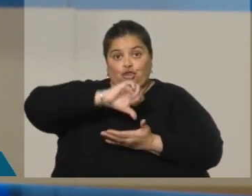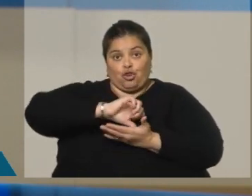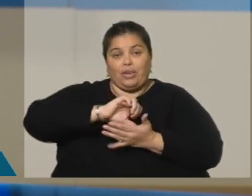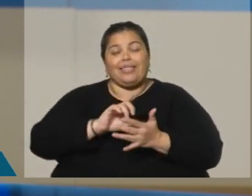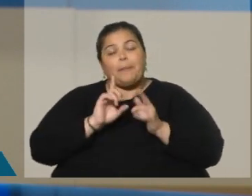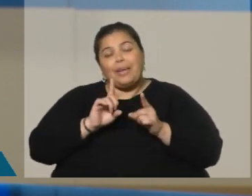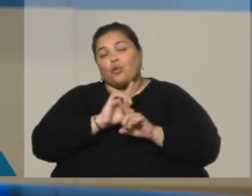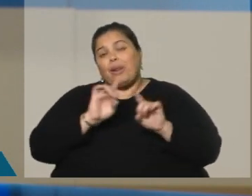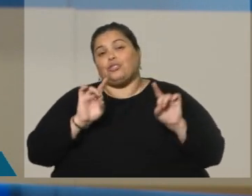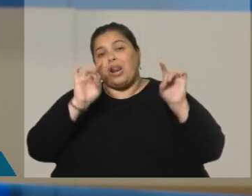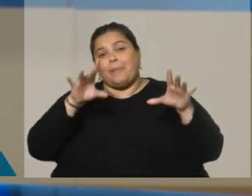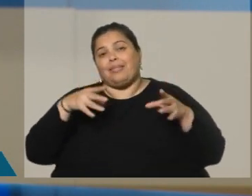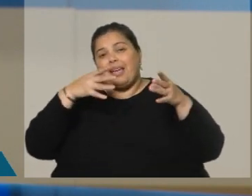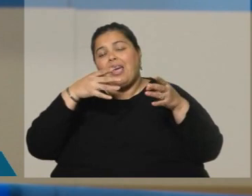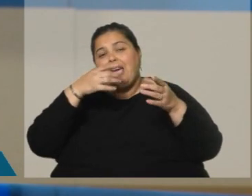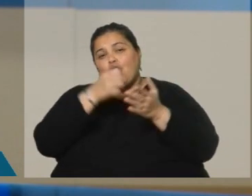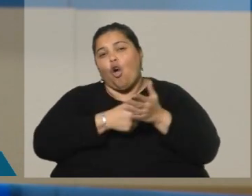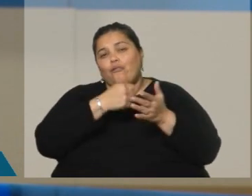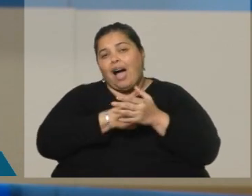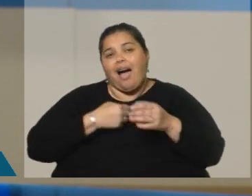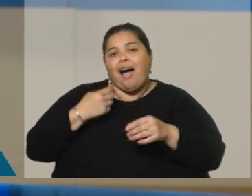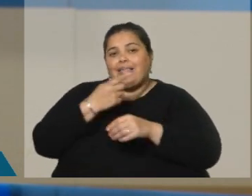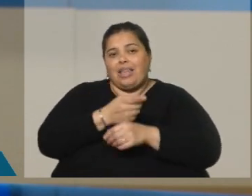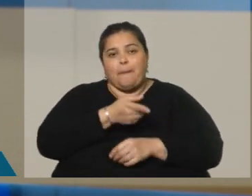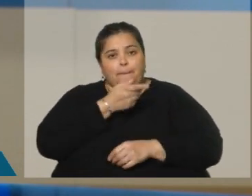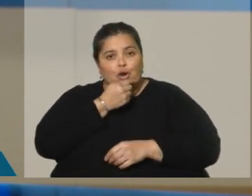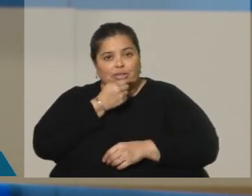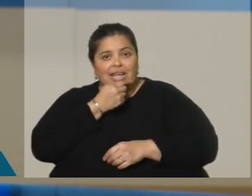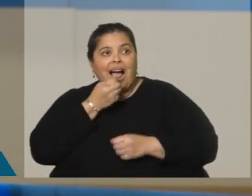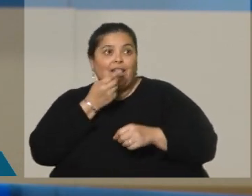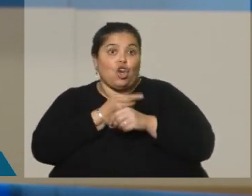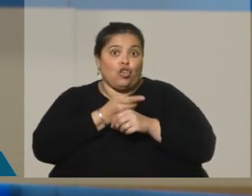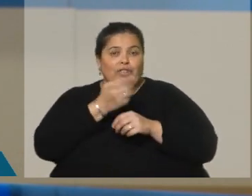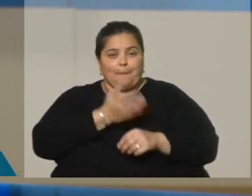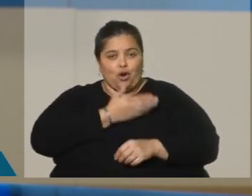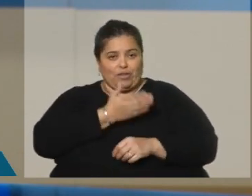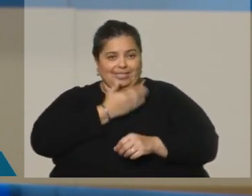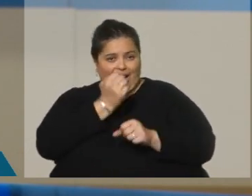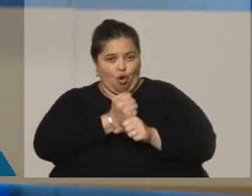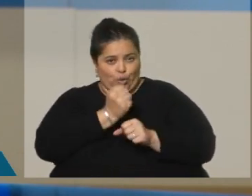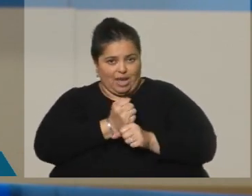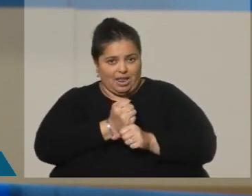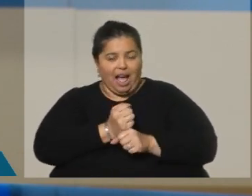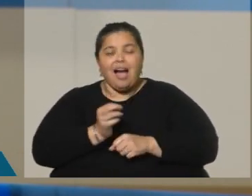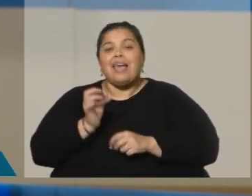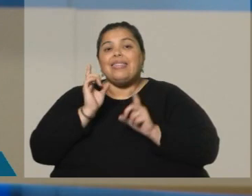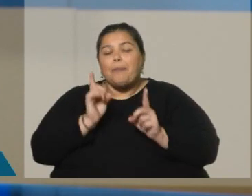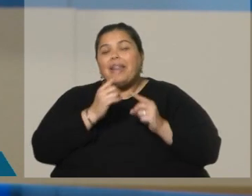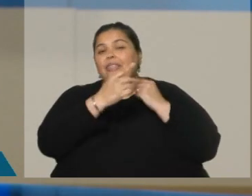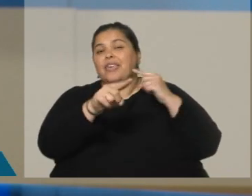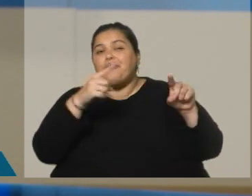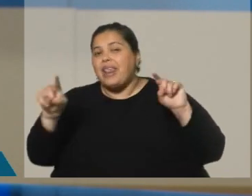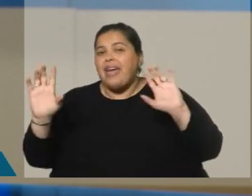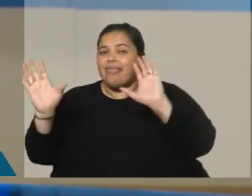policial al al a la protesta Obrera y el movimiento y a los distintos